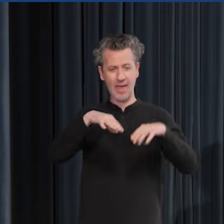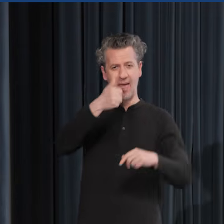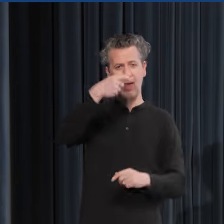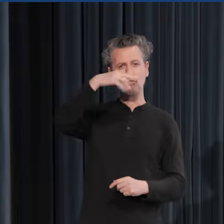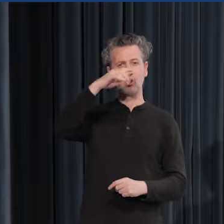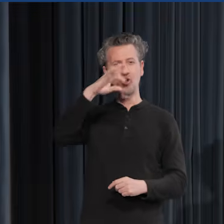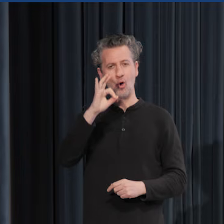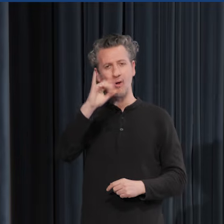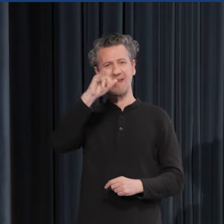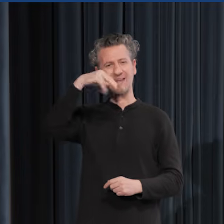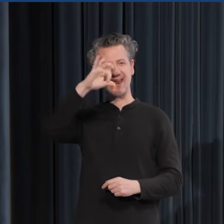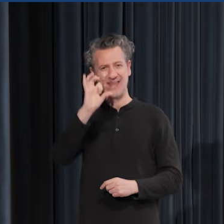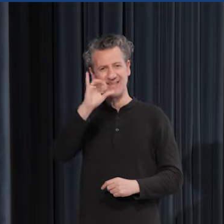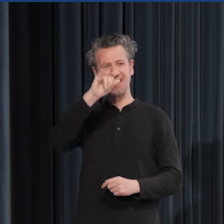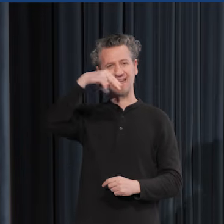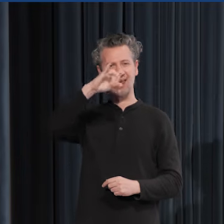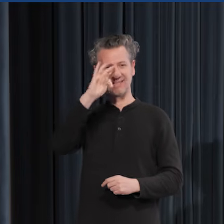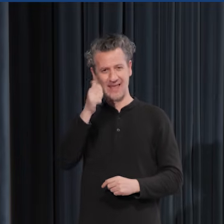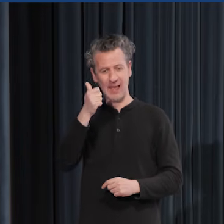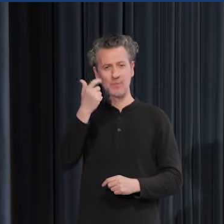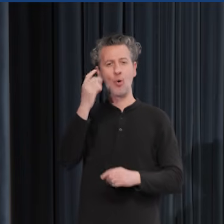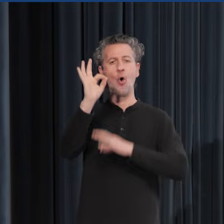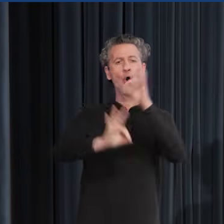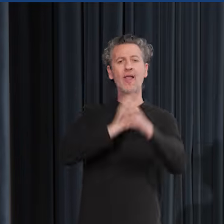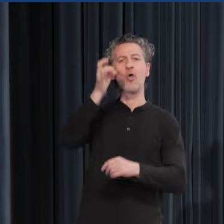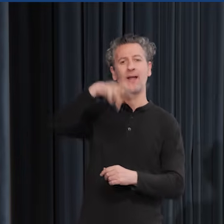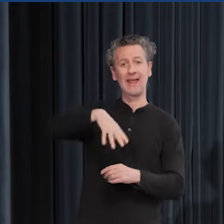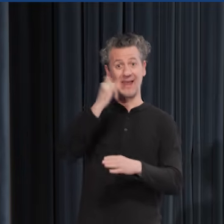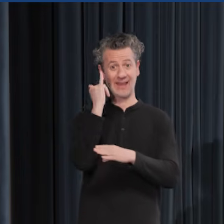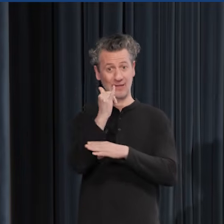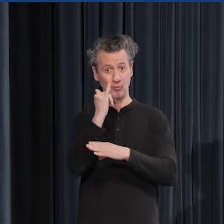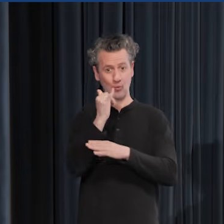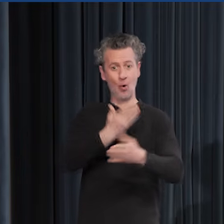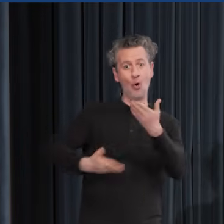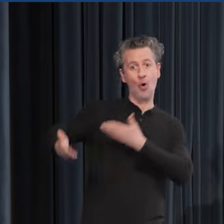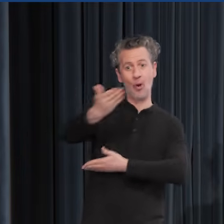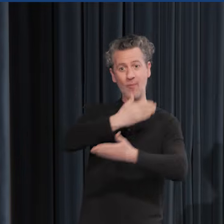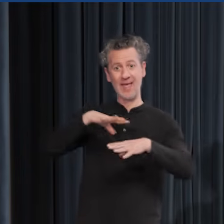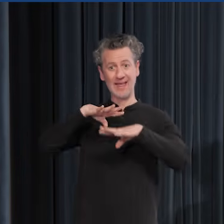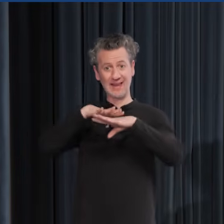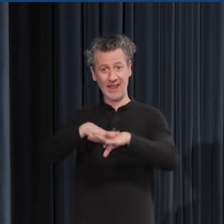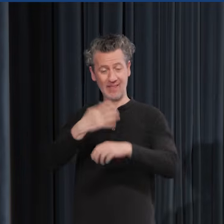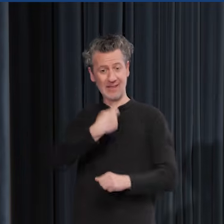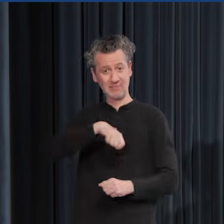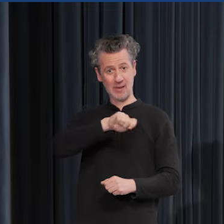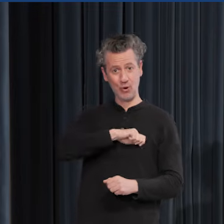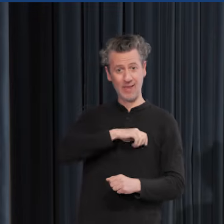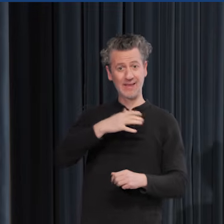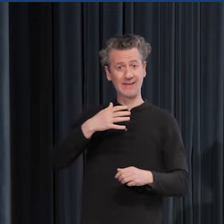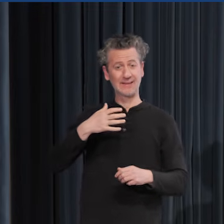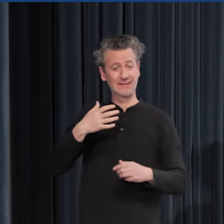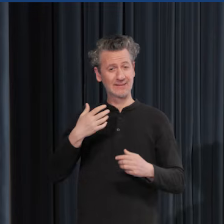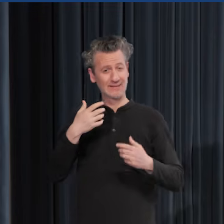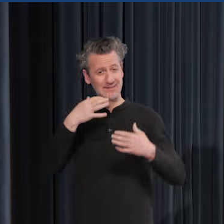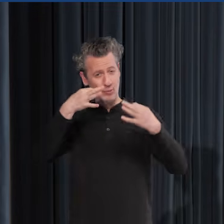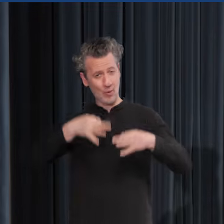Iniesta, que organiza el Instituto en colaboración con la Red Española de Seguridad y Salud en el Trabajo